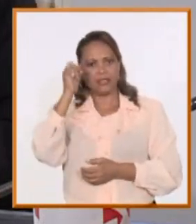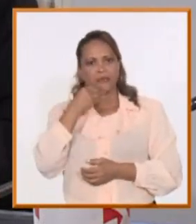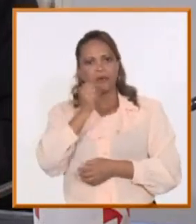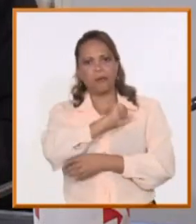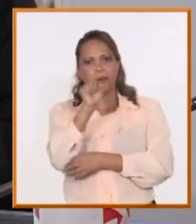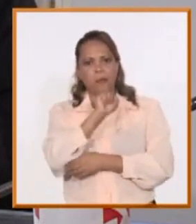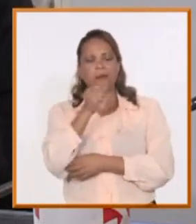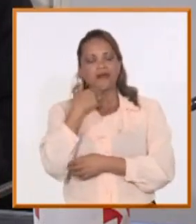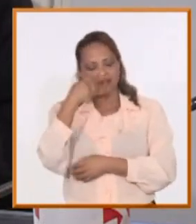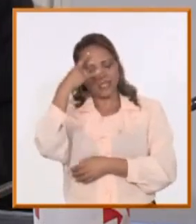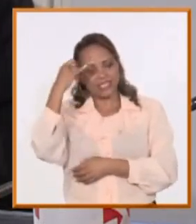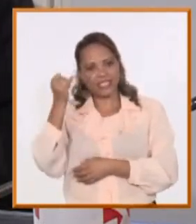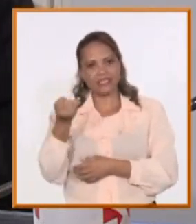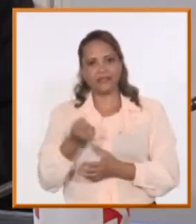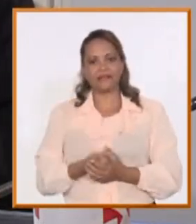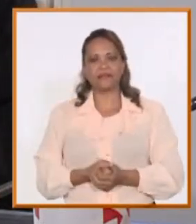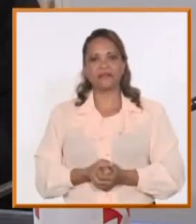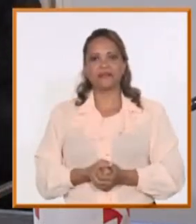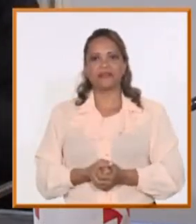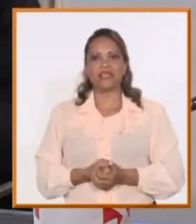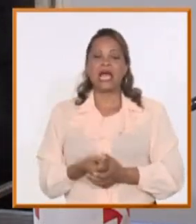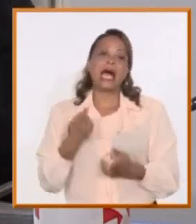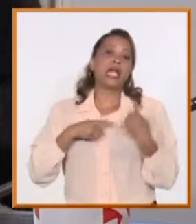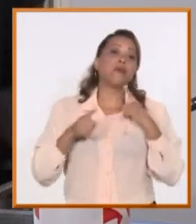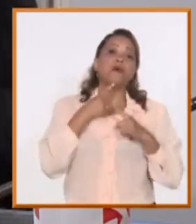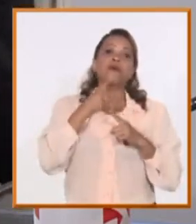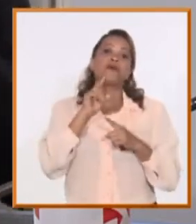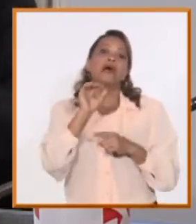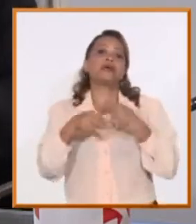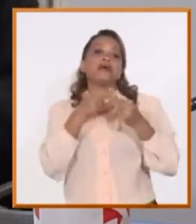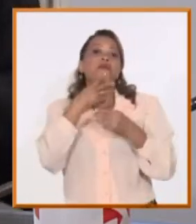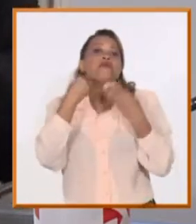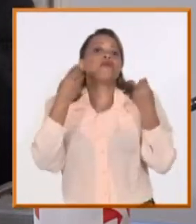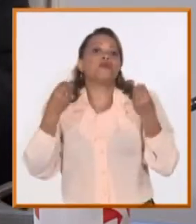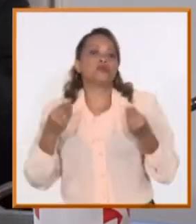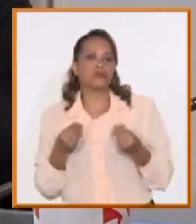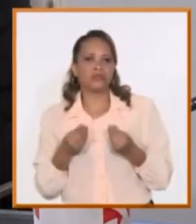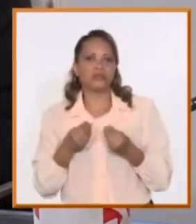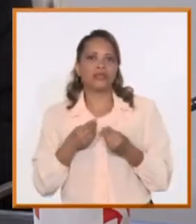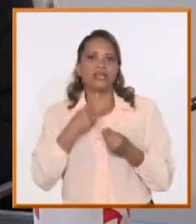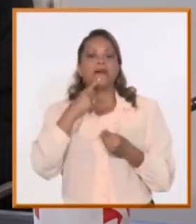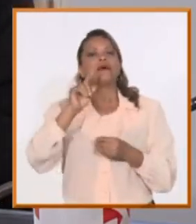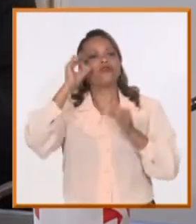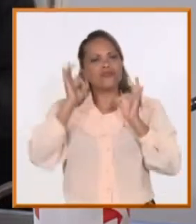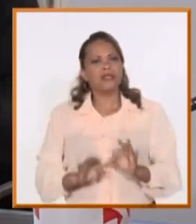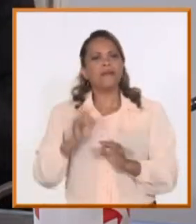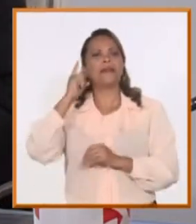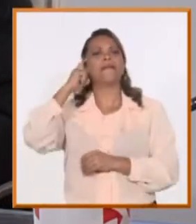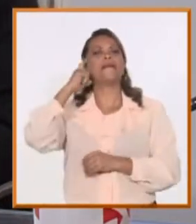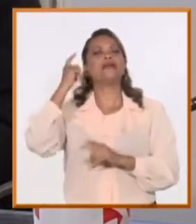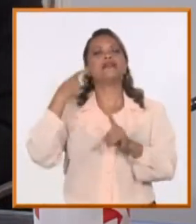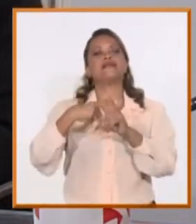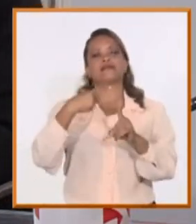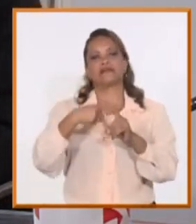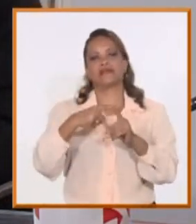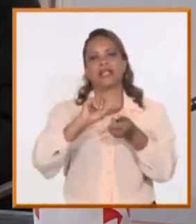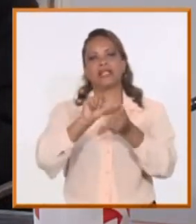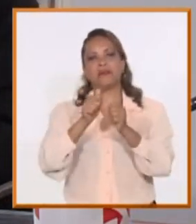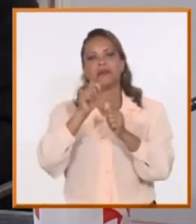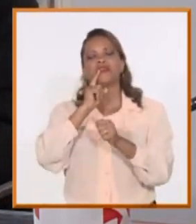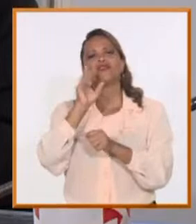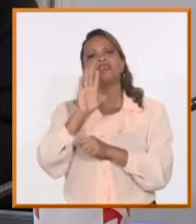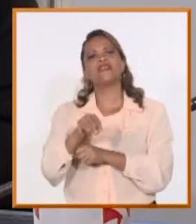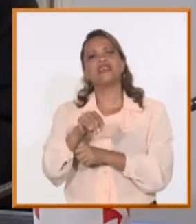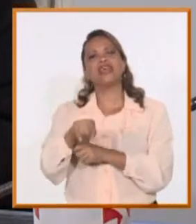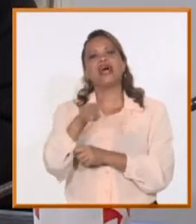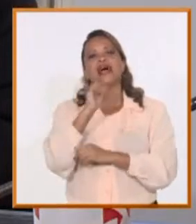victorias. Y podemos hacer mucho, y como decía yo siempre que lo digo, mente positiva. Y el deporte, así se lo decía yo a